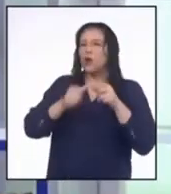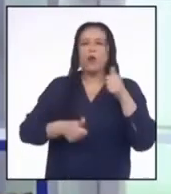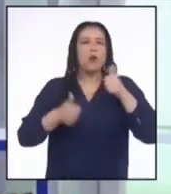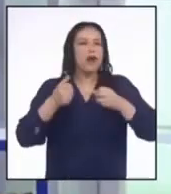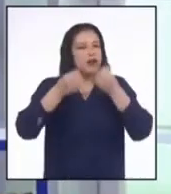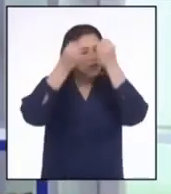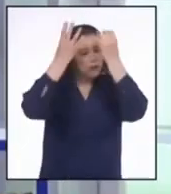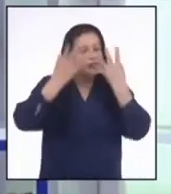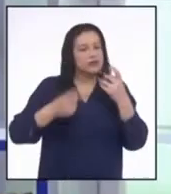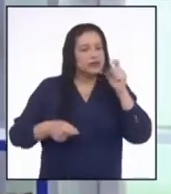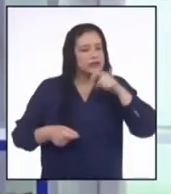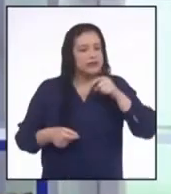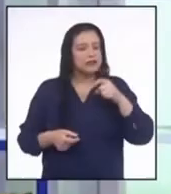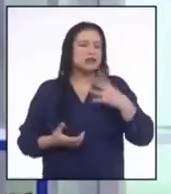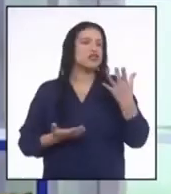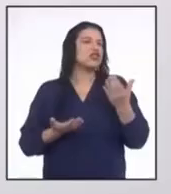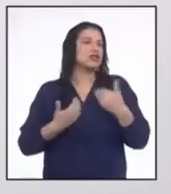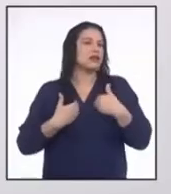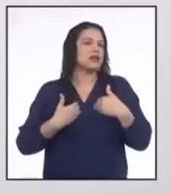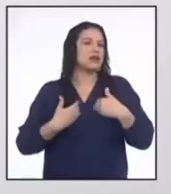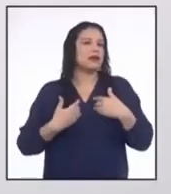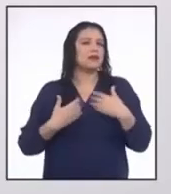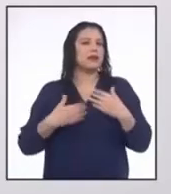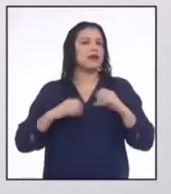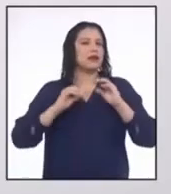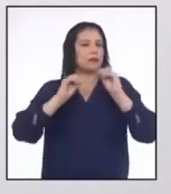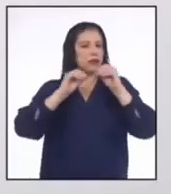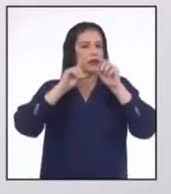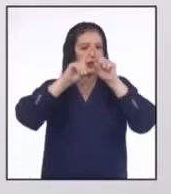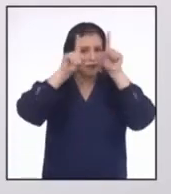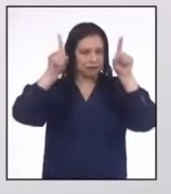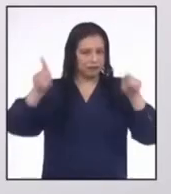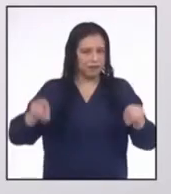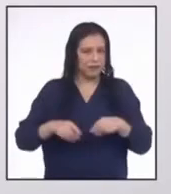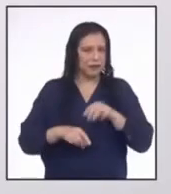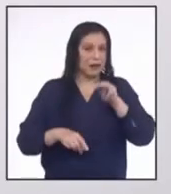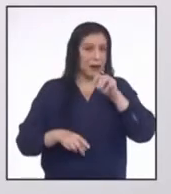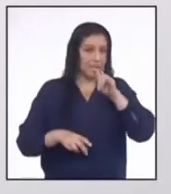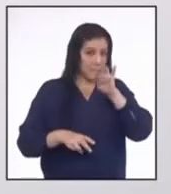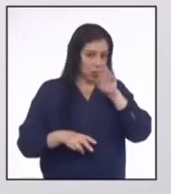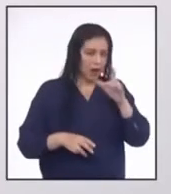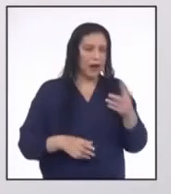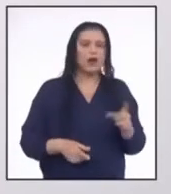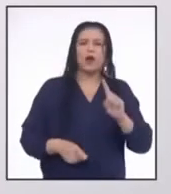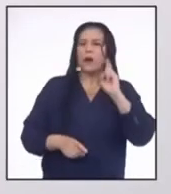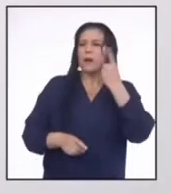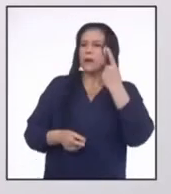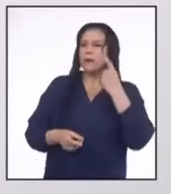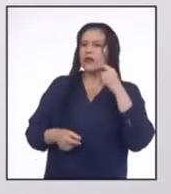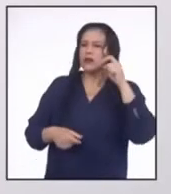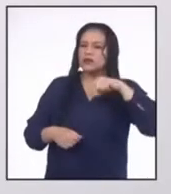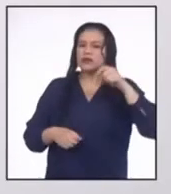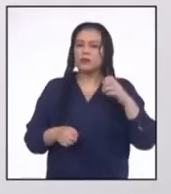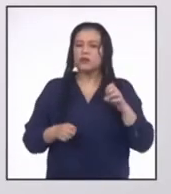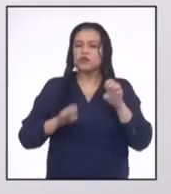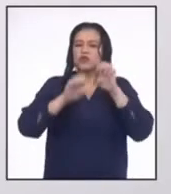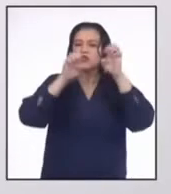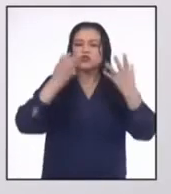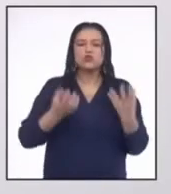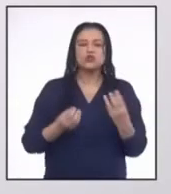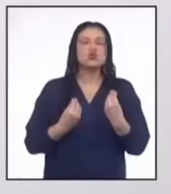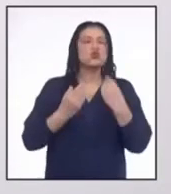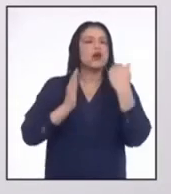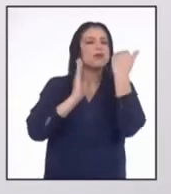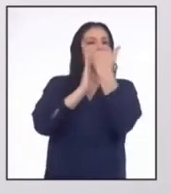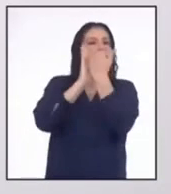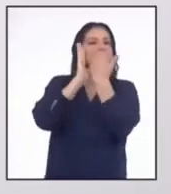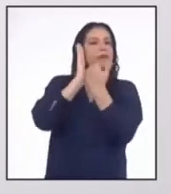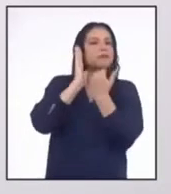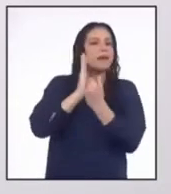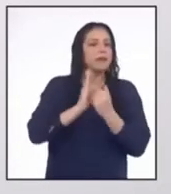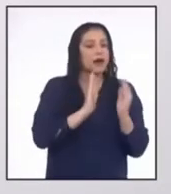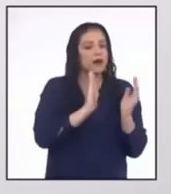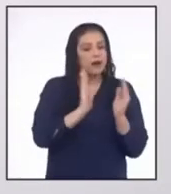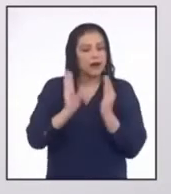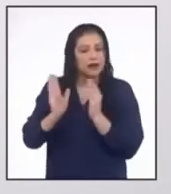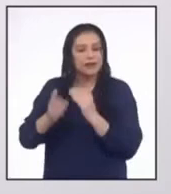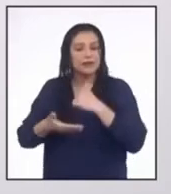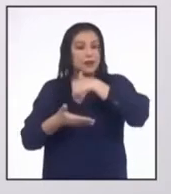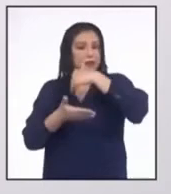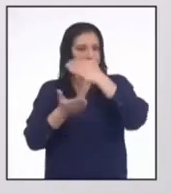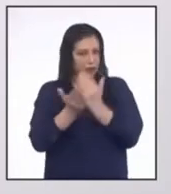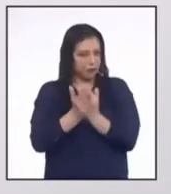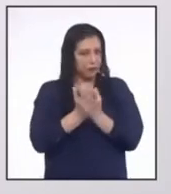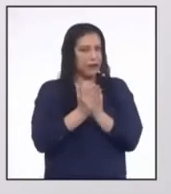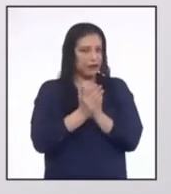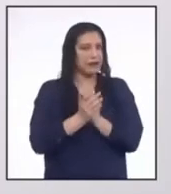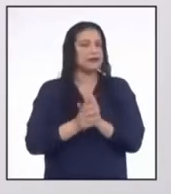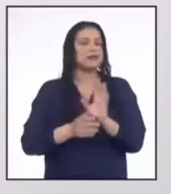debo recopilar para el periódico mural? Lo primero que debemos hacer es tener una estructura para el periódico mural, organizada por